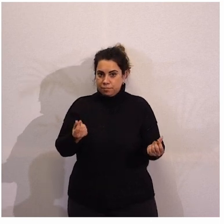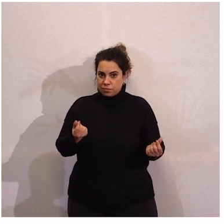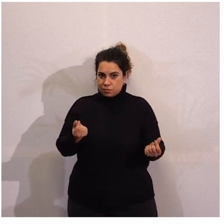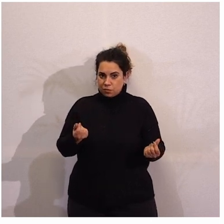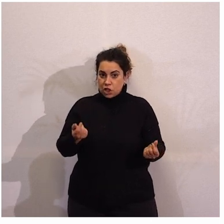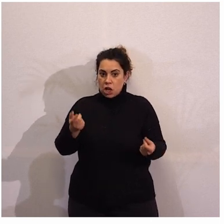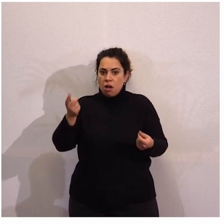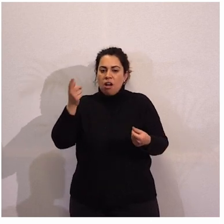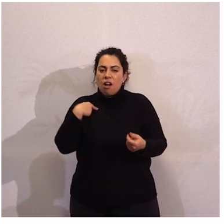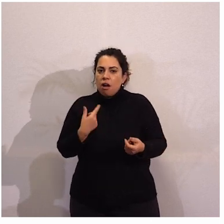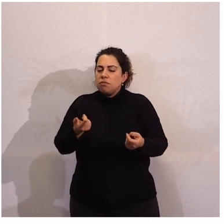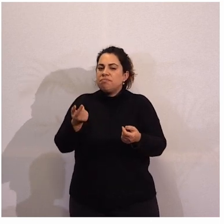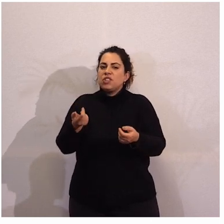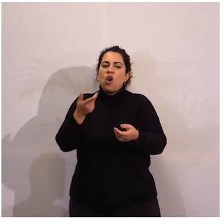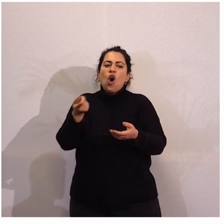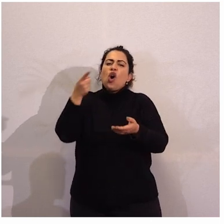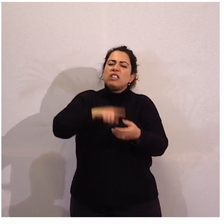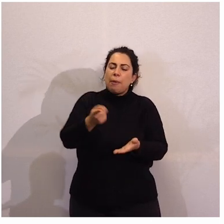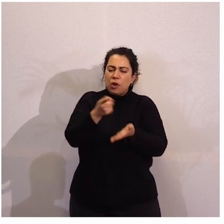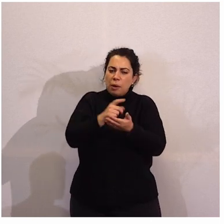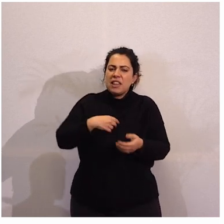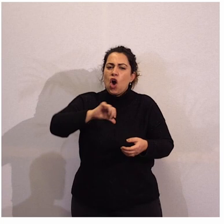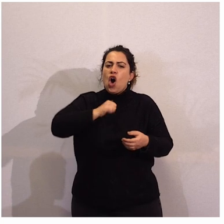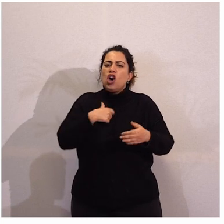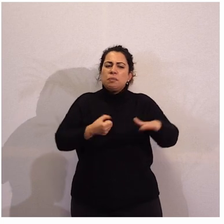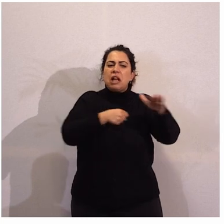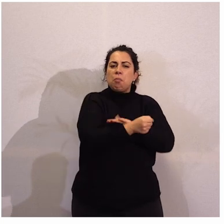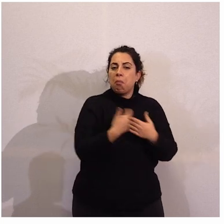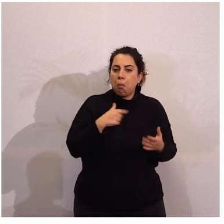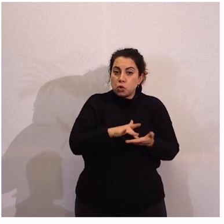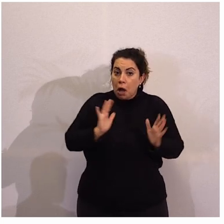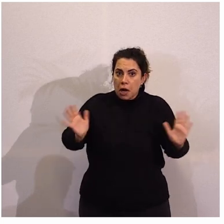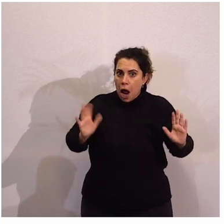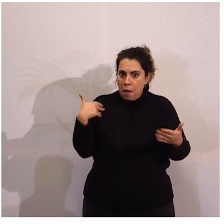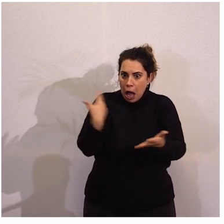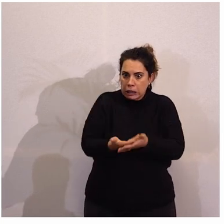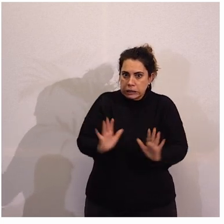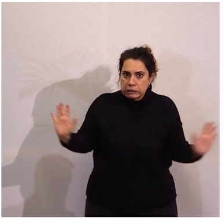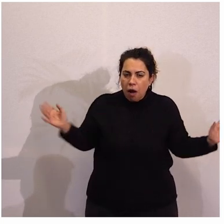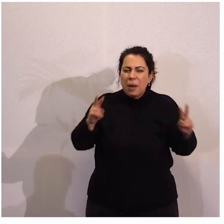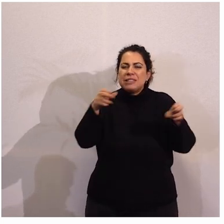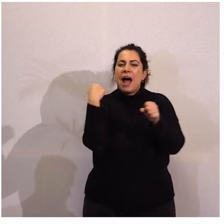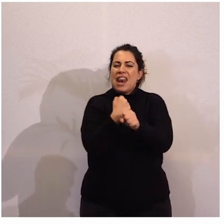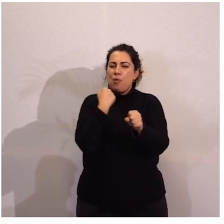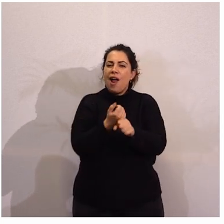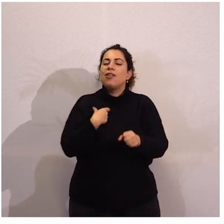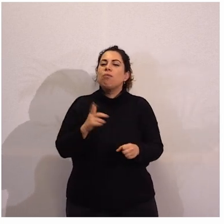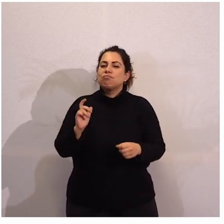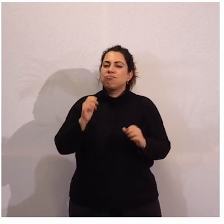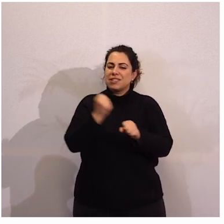ninguna recaída, ningún ingreso en el hospital. En el punto laboral he conseguido empezar a